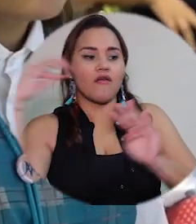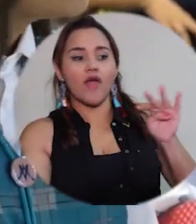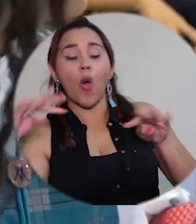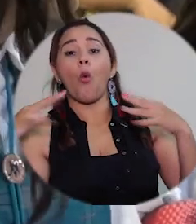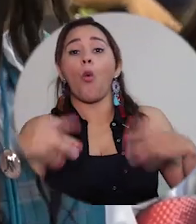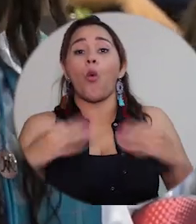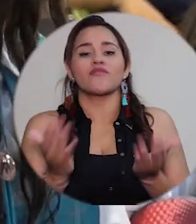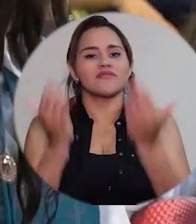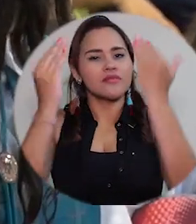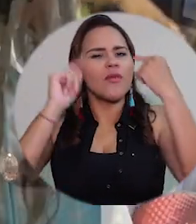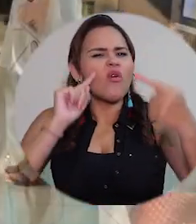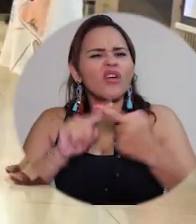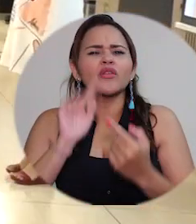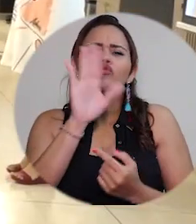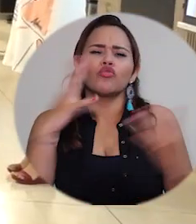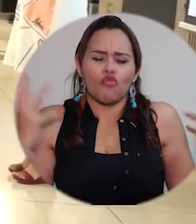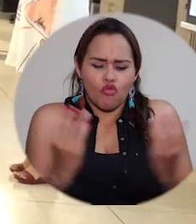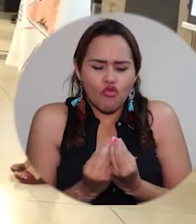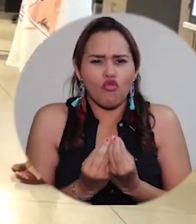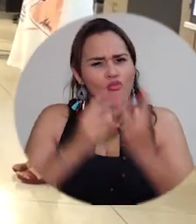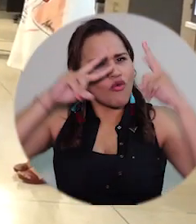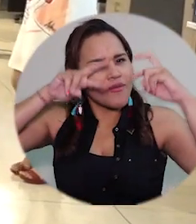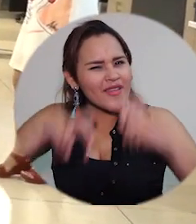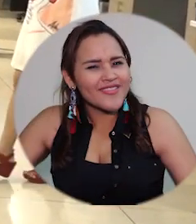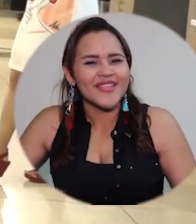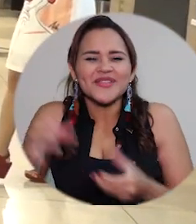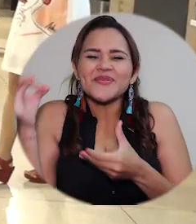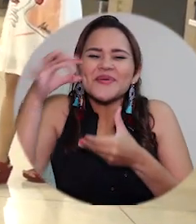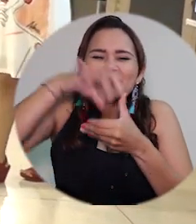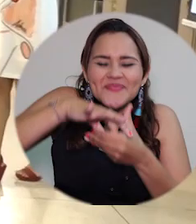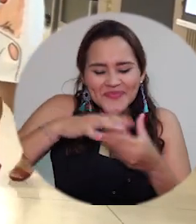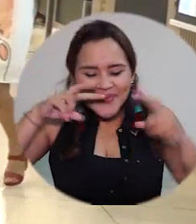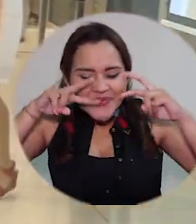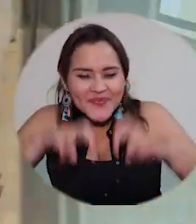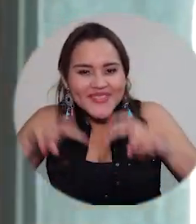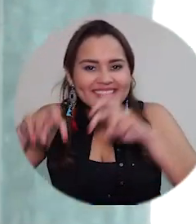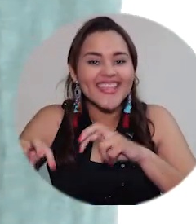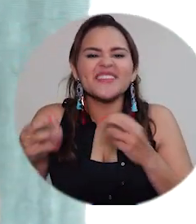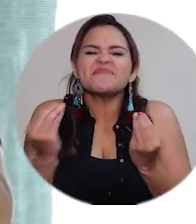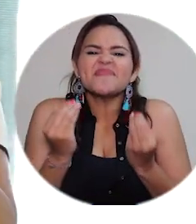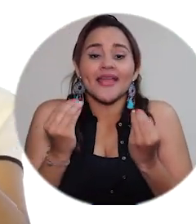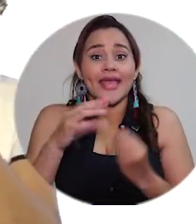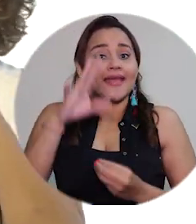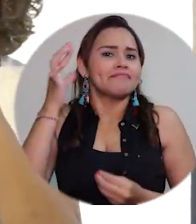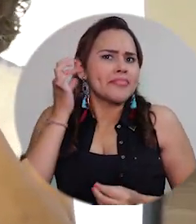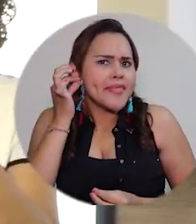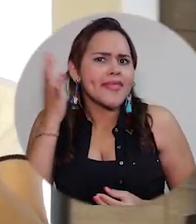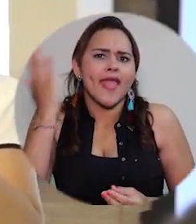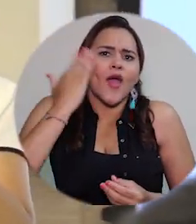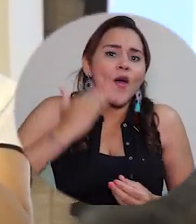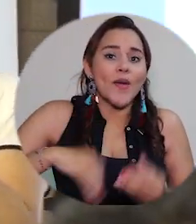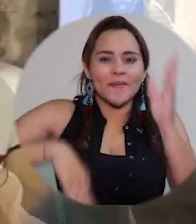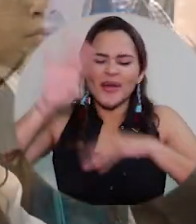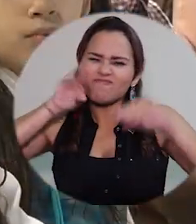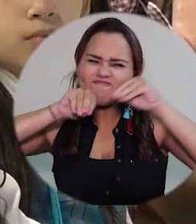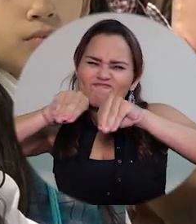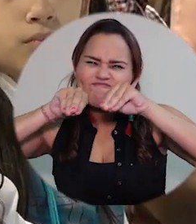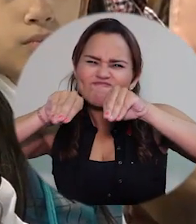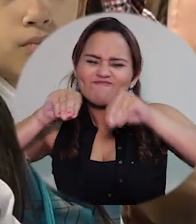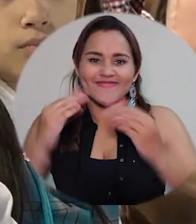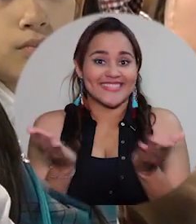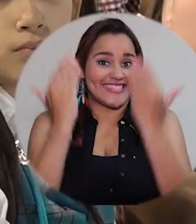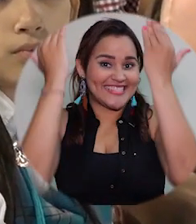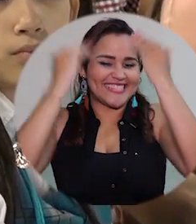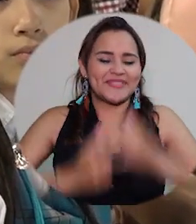que se está haciendo desde los semilleros como estrategia que viabiliza y forma todos estos niñas y jóvenes en el